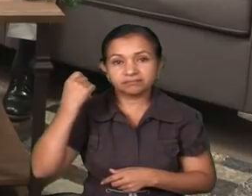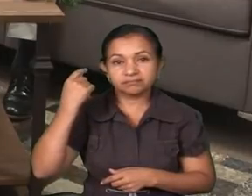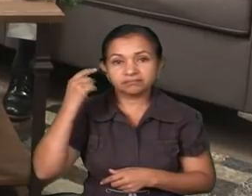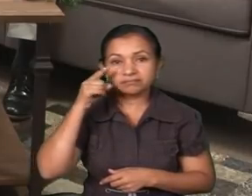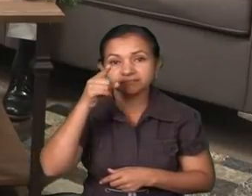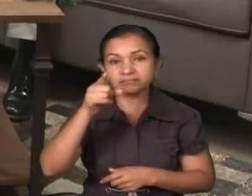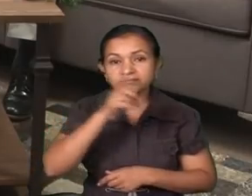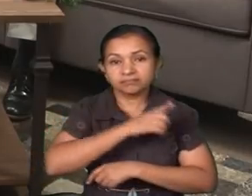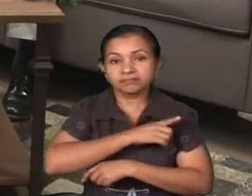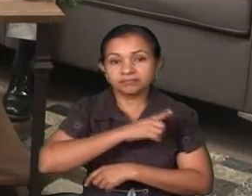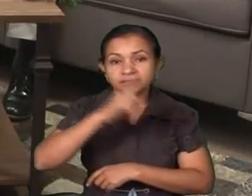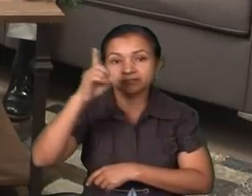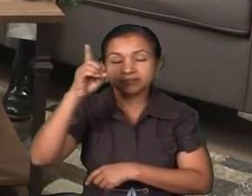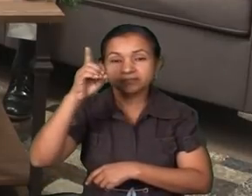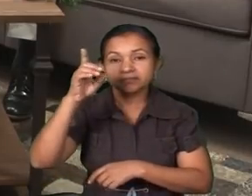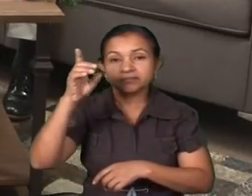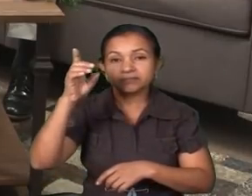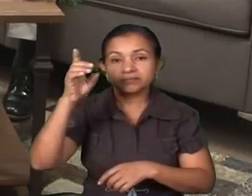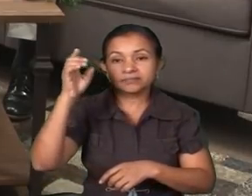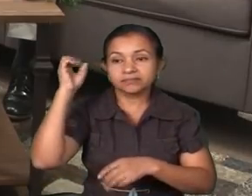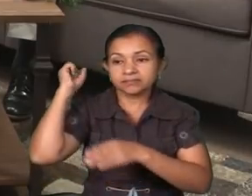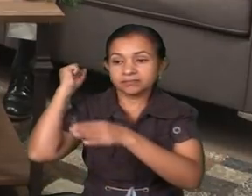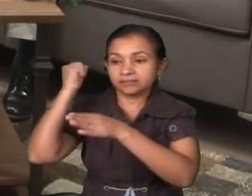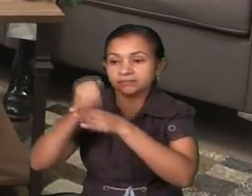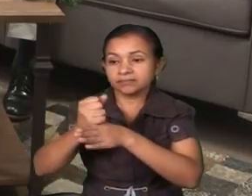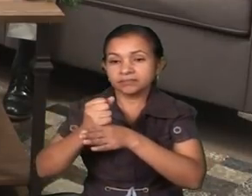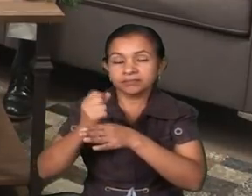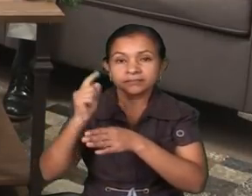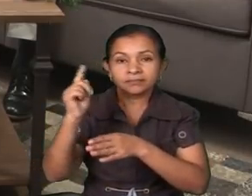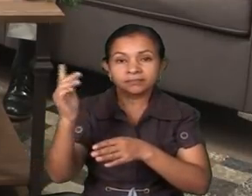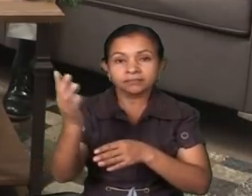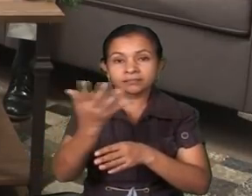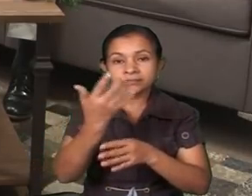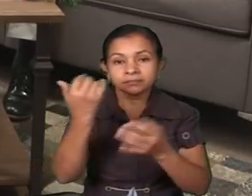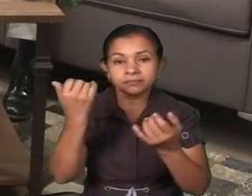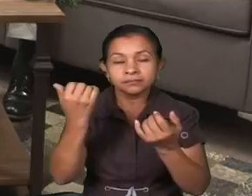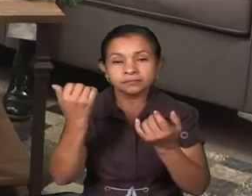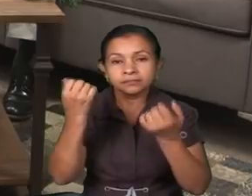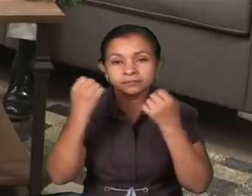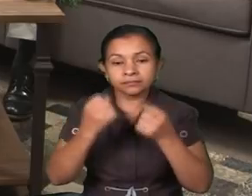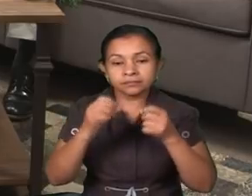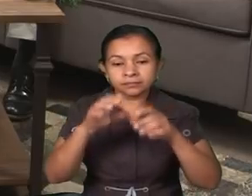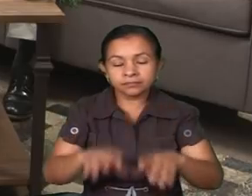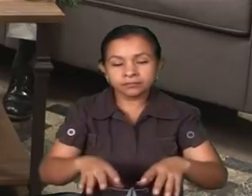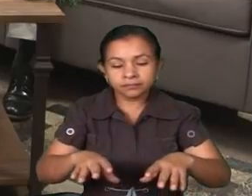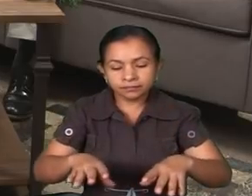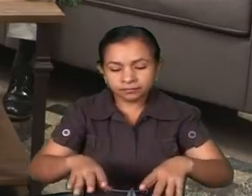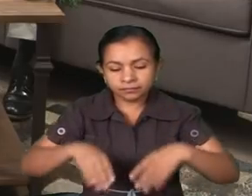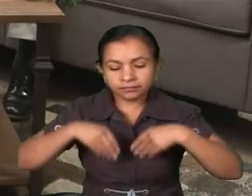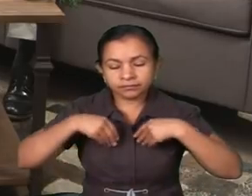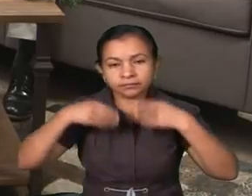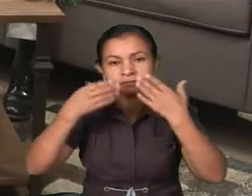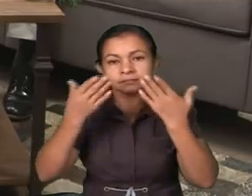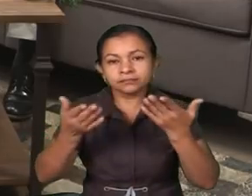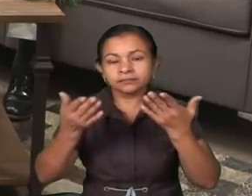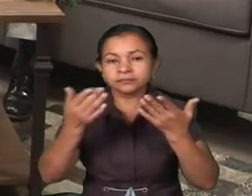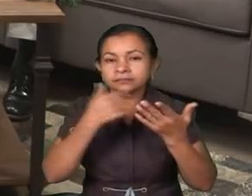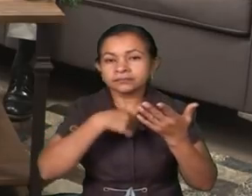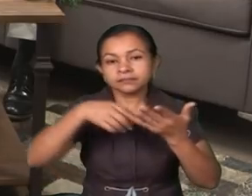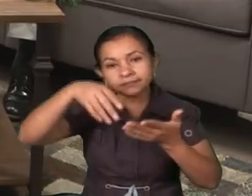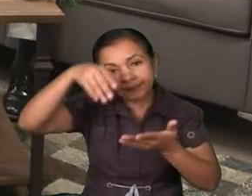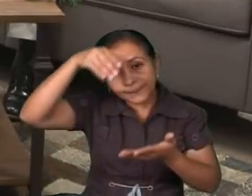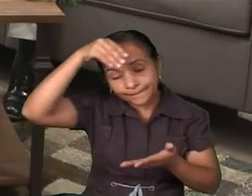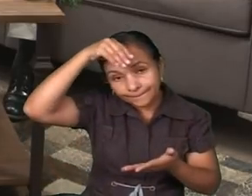ese tu Dios que se dejó matar por los hombres, pero lo voy a aceptar y voy a